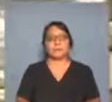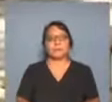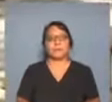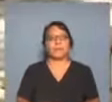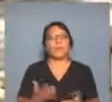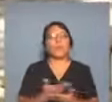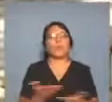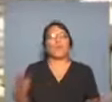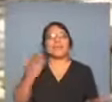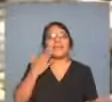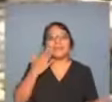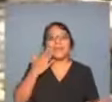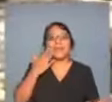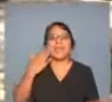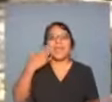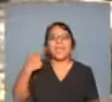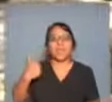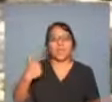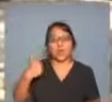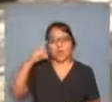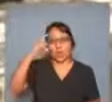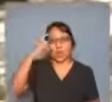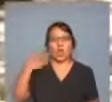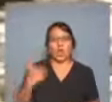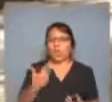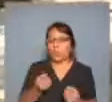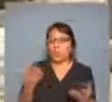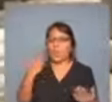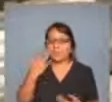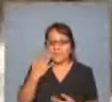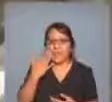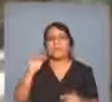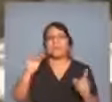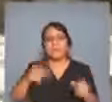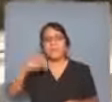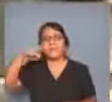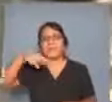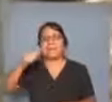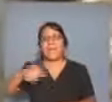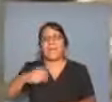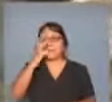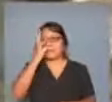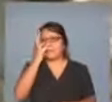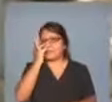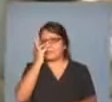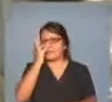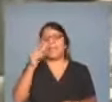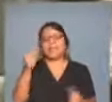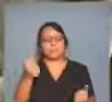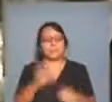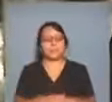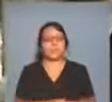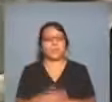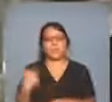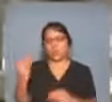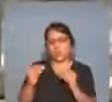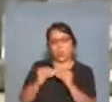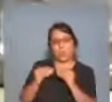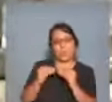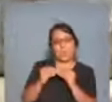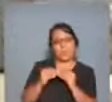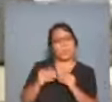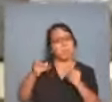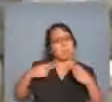Buenas tardes Nico un abrazo grande para Nancy también sí hace rato con el móvil junto a Luis Cardoso nuestro compañero estábamos